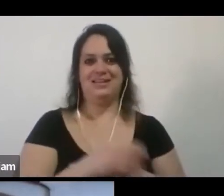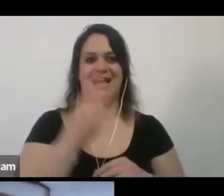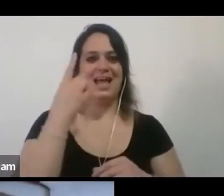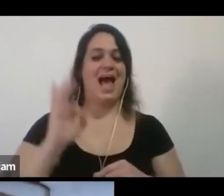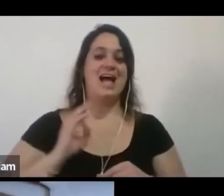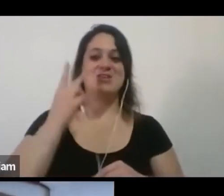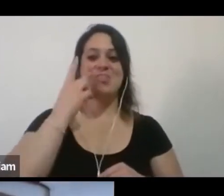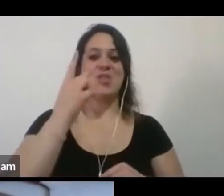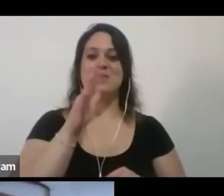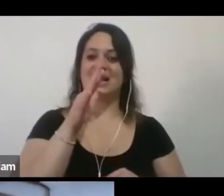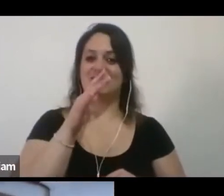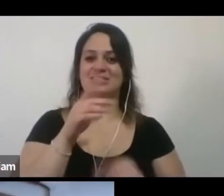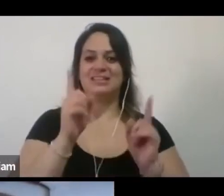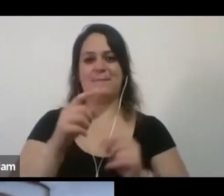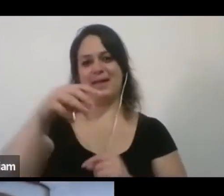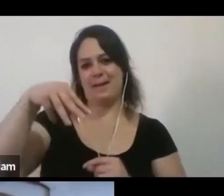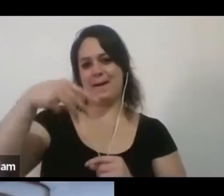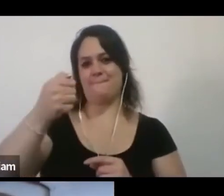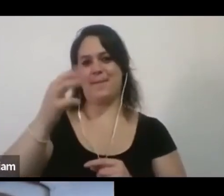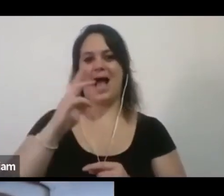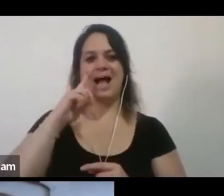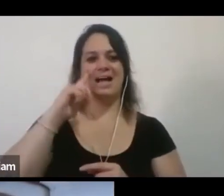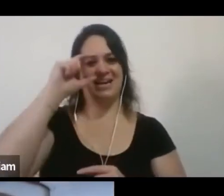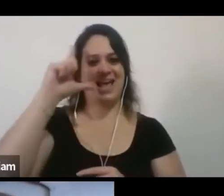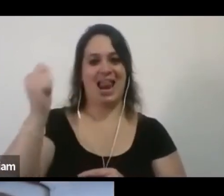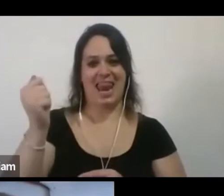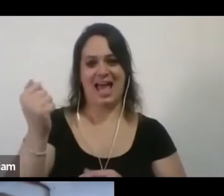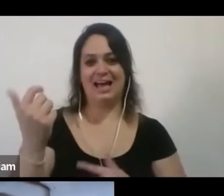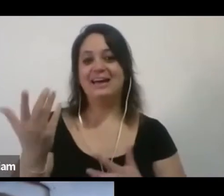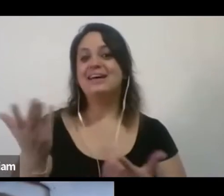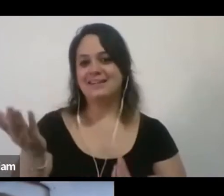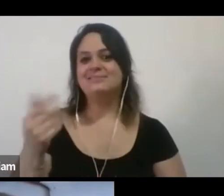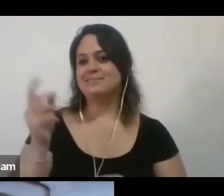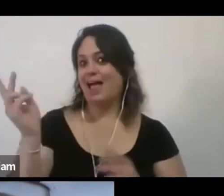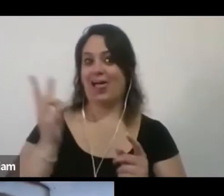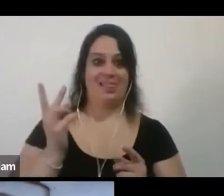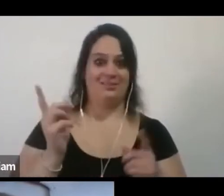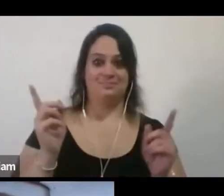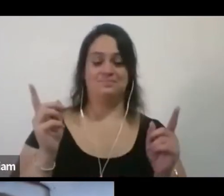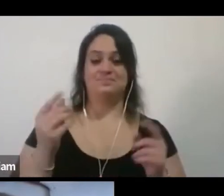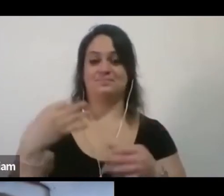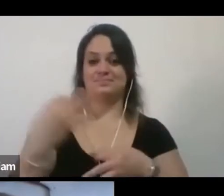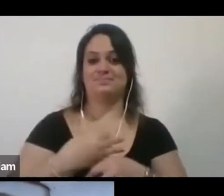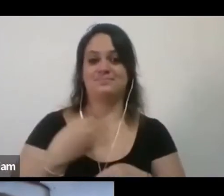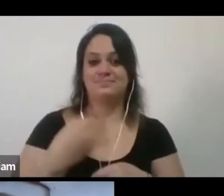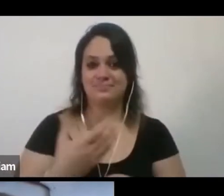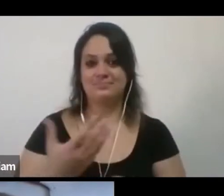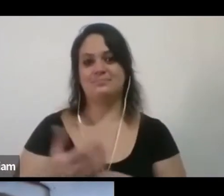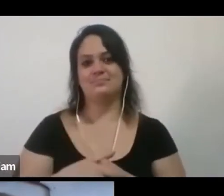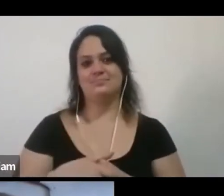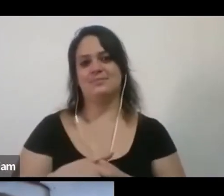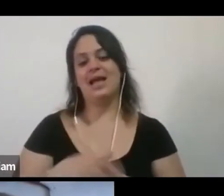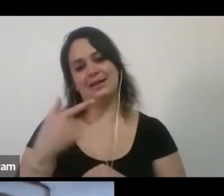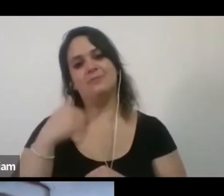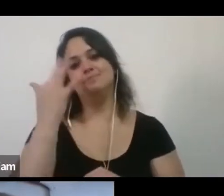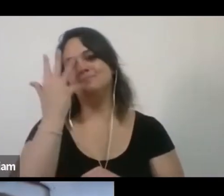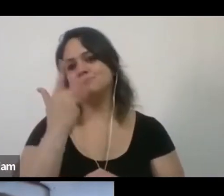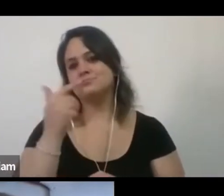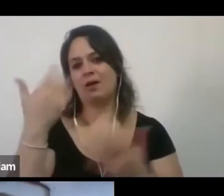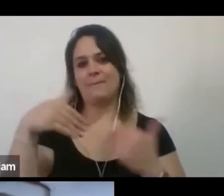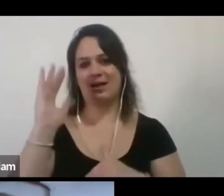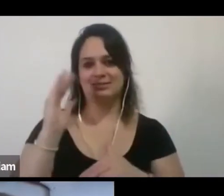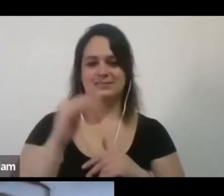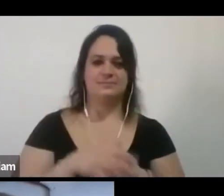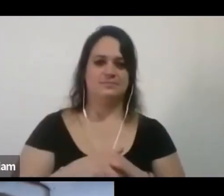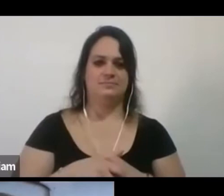2014, y bueno, es como ha ido surgiendo, digamos, mi formación ocupacional. Y después, sí, yo